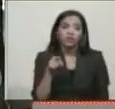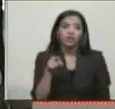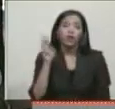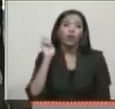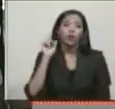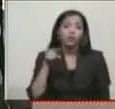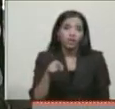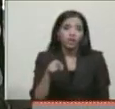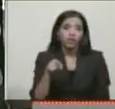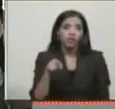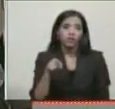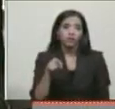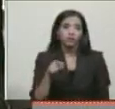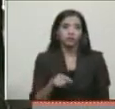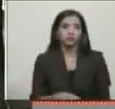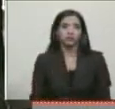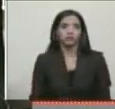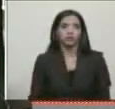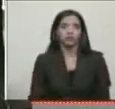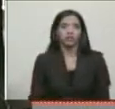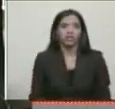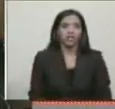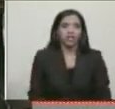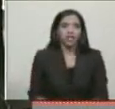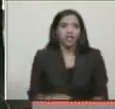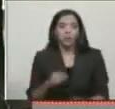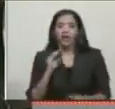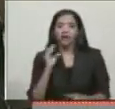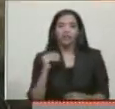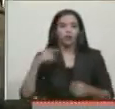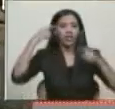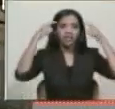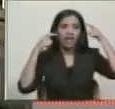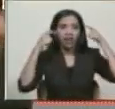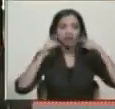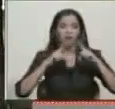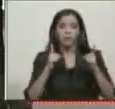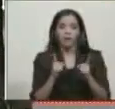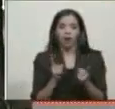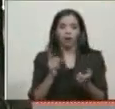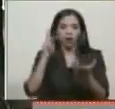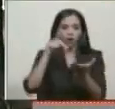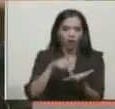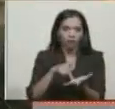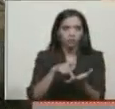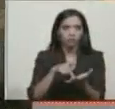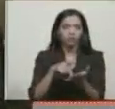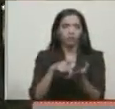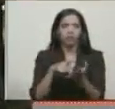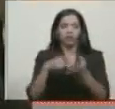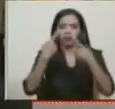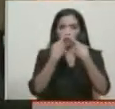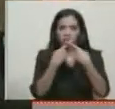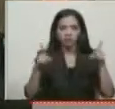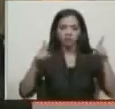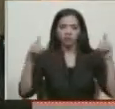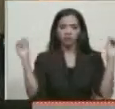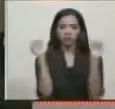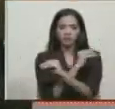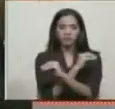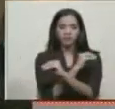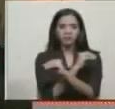usted que se la pasa hablando de Chávez, pero que a la hora de la acción hay una abismal distancia entre el deseo y el